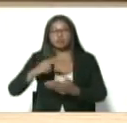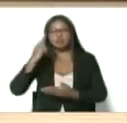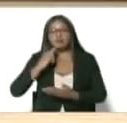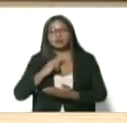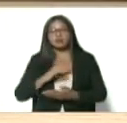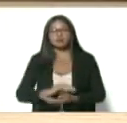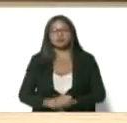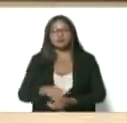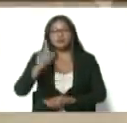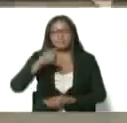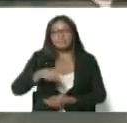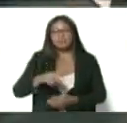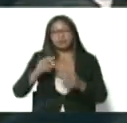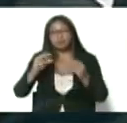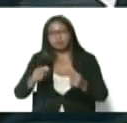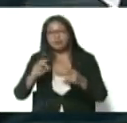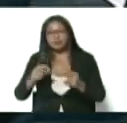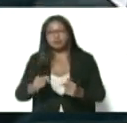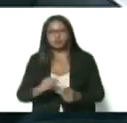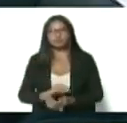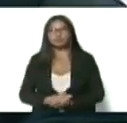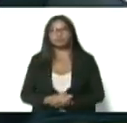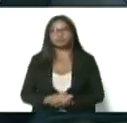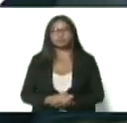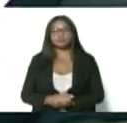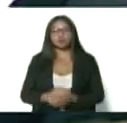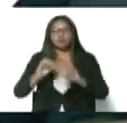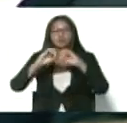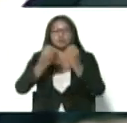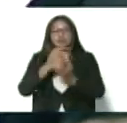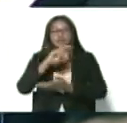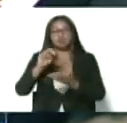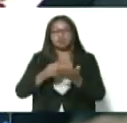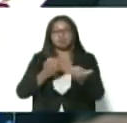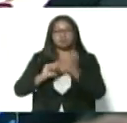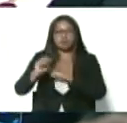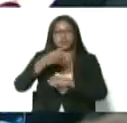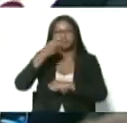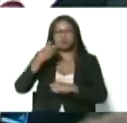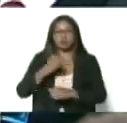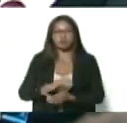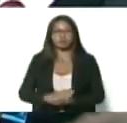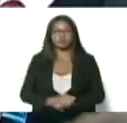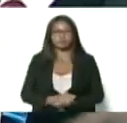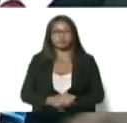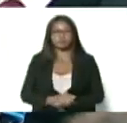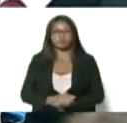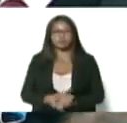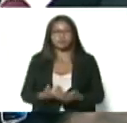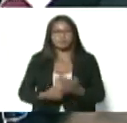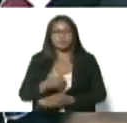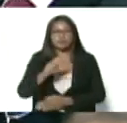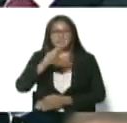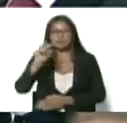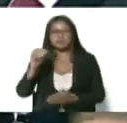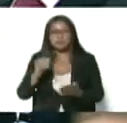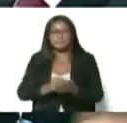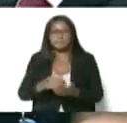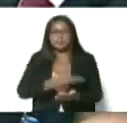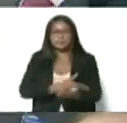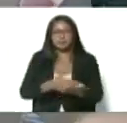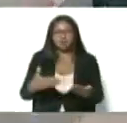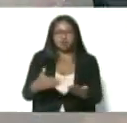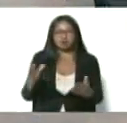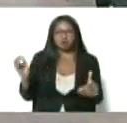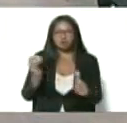gracias a la acción de la oficina nacional antidroga en la onda más de 30 mil millones incautados